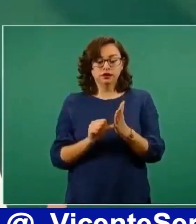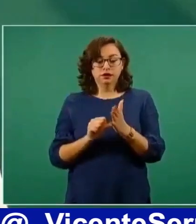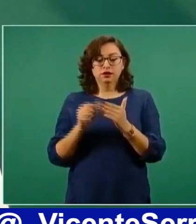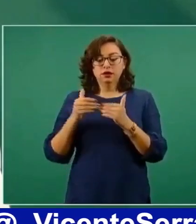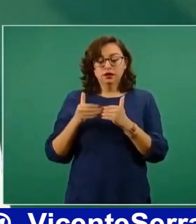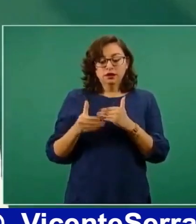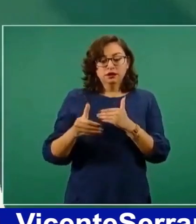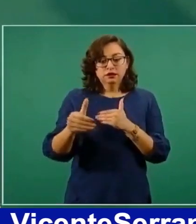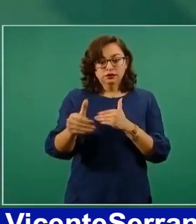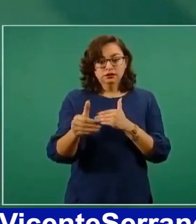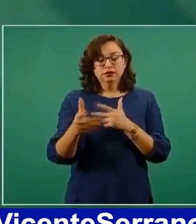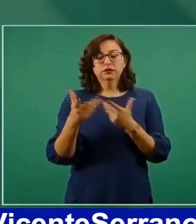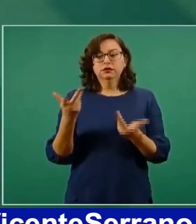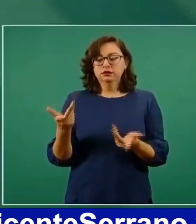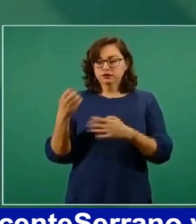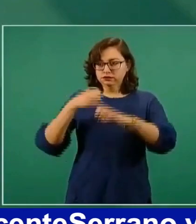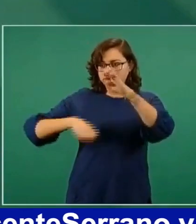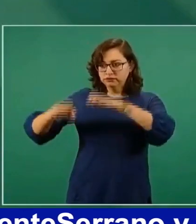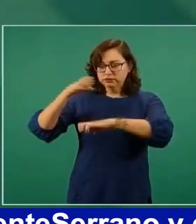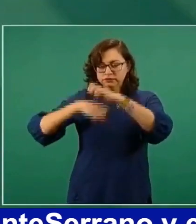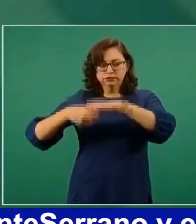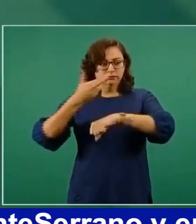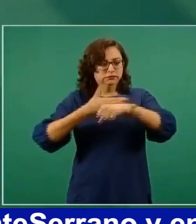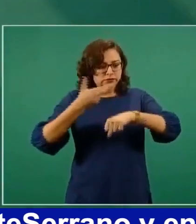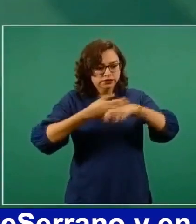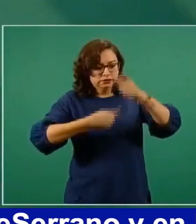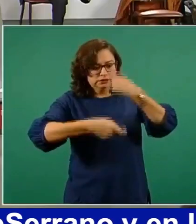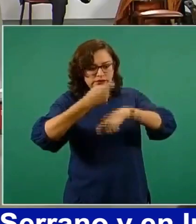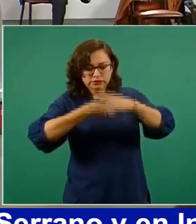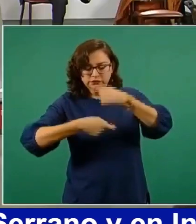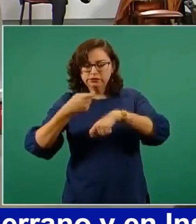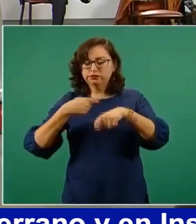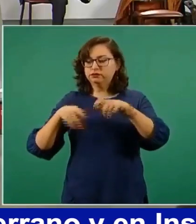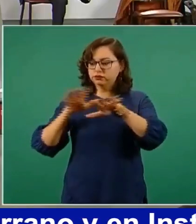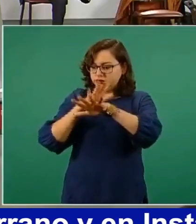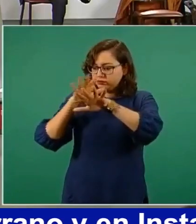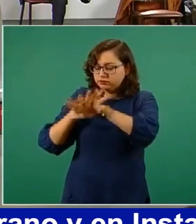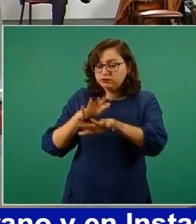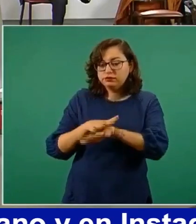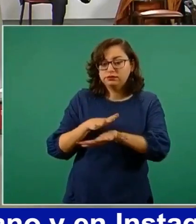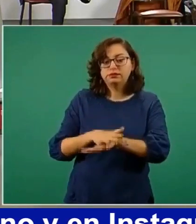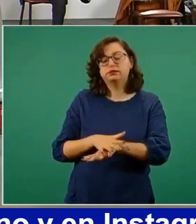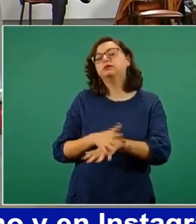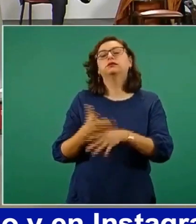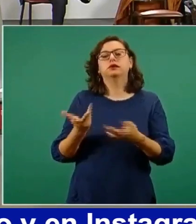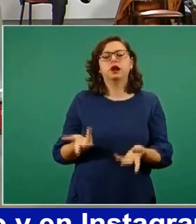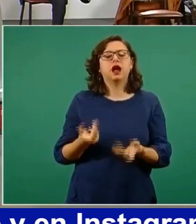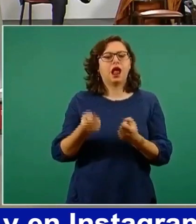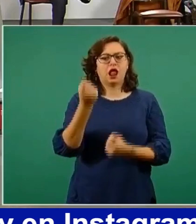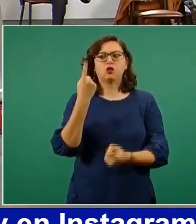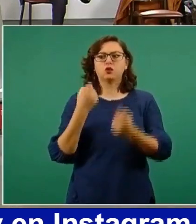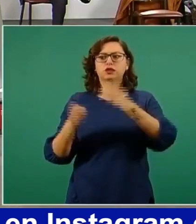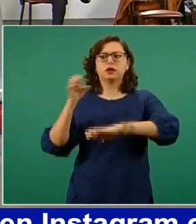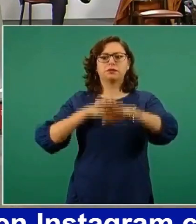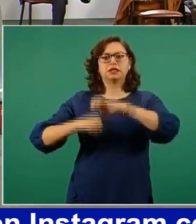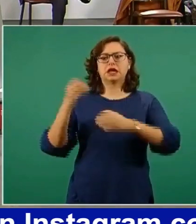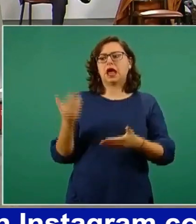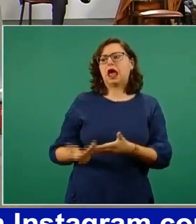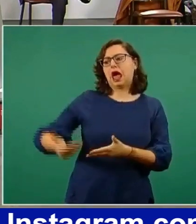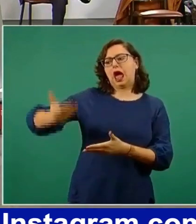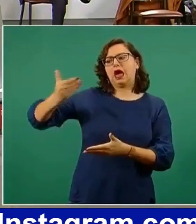pueda emitir los lineamientos que regularán el registro. Por el otro lado, se cuenta